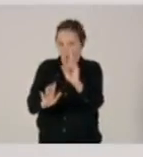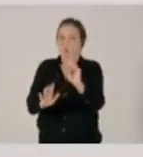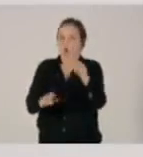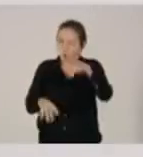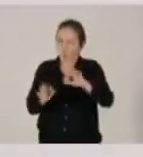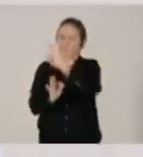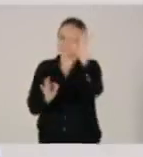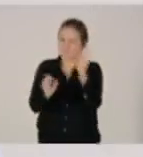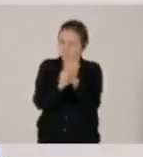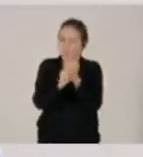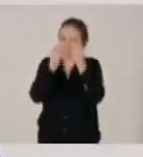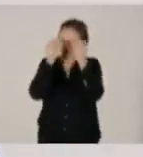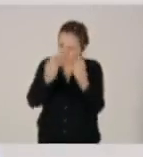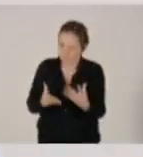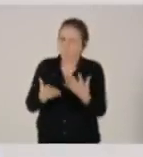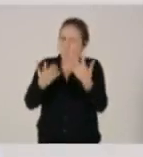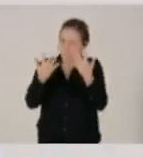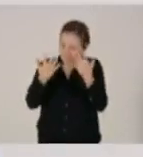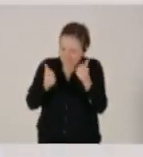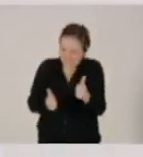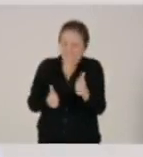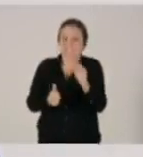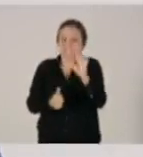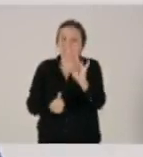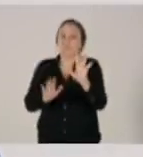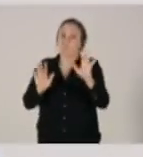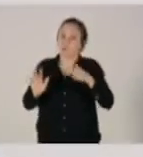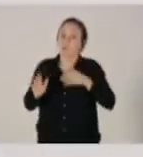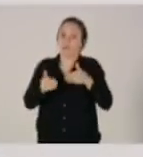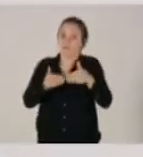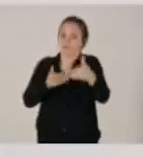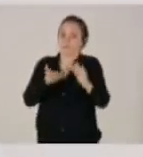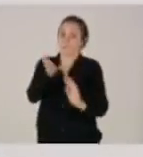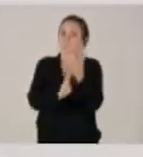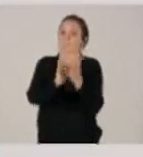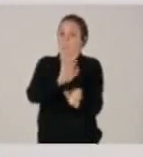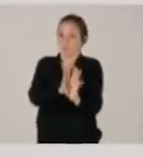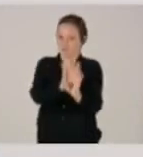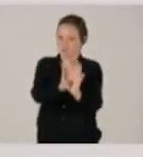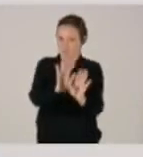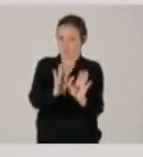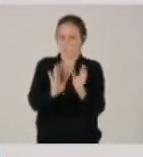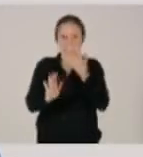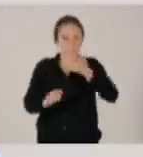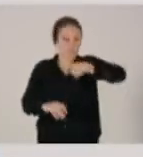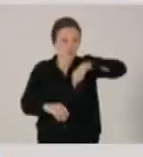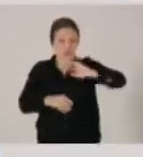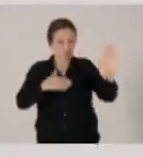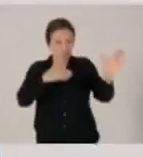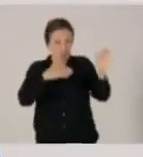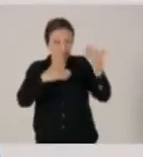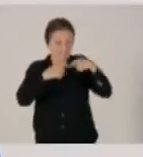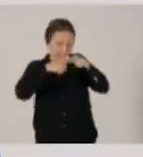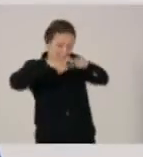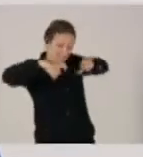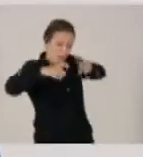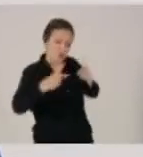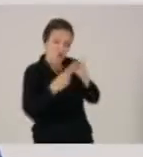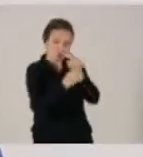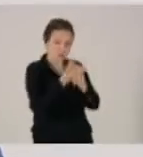habiendo posibilidades de que de que de que se abra si lo conseguimos cerrar ahí sería un éxito para nosotros